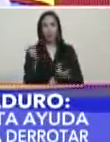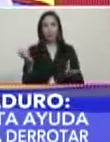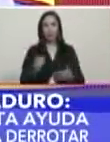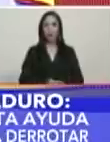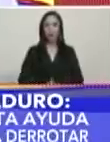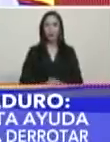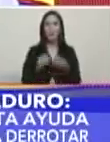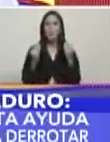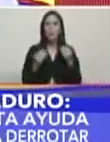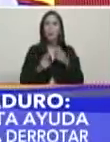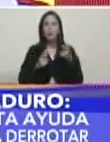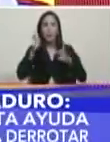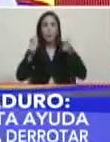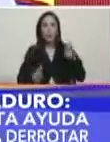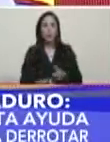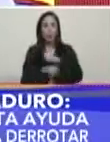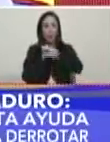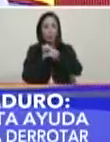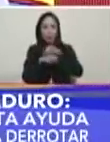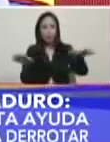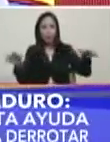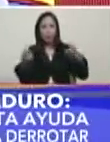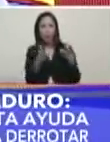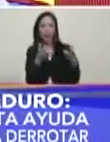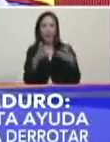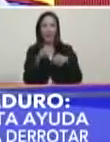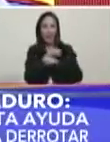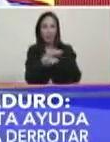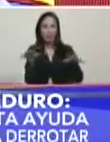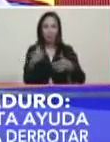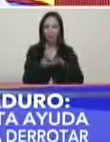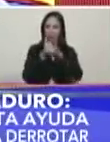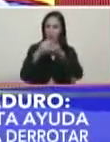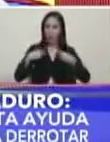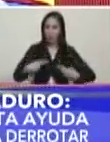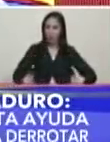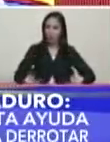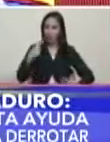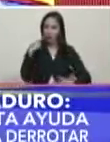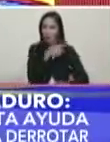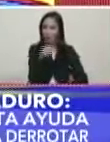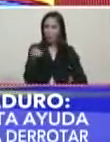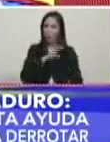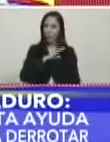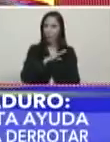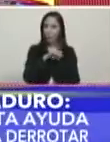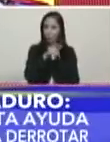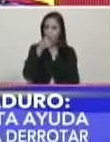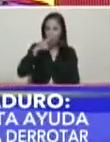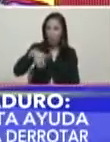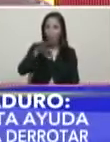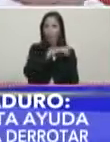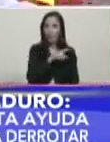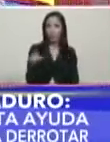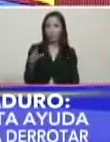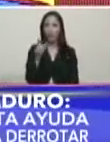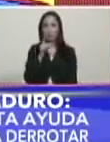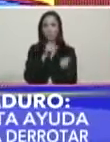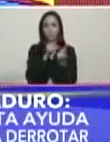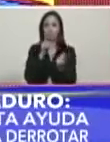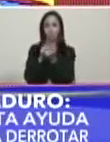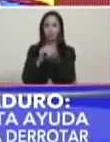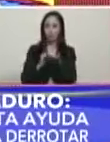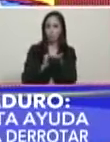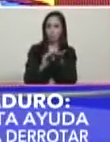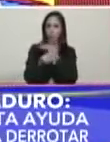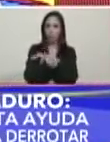Millones de desplazados por la guerra interna. ¿Por qué no le da ayuda humanitaria a su propio pueblo? Porque no atiende los problemas de su